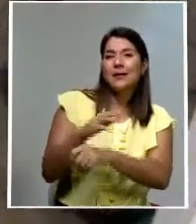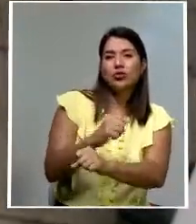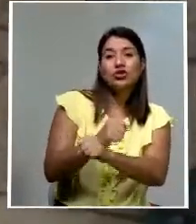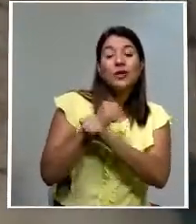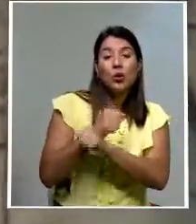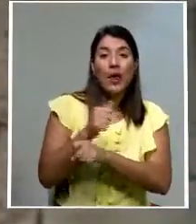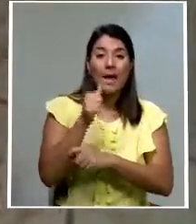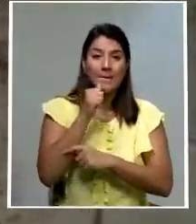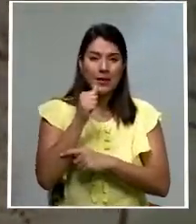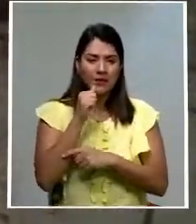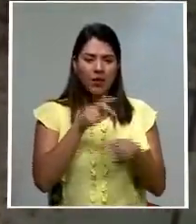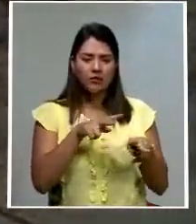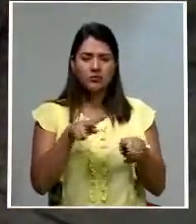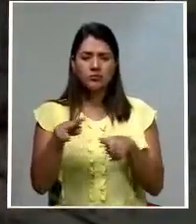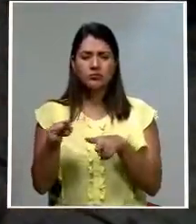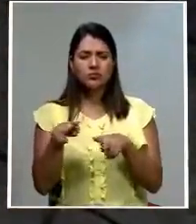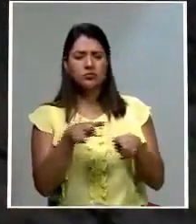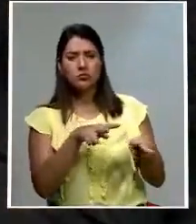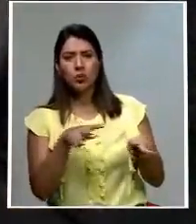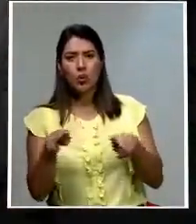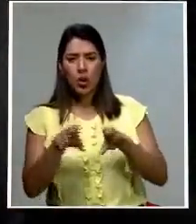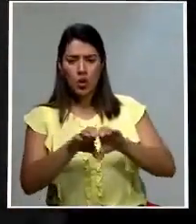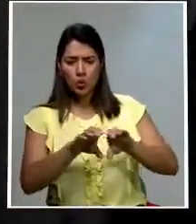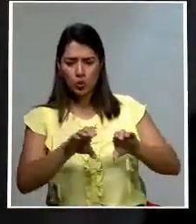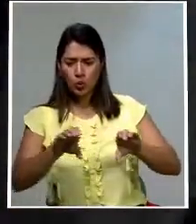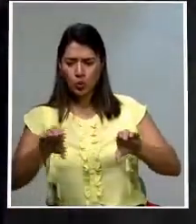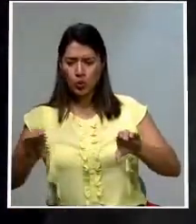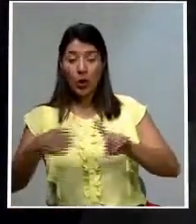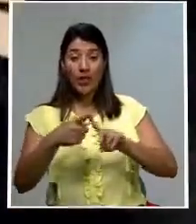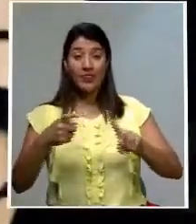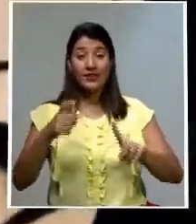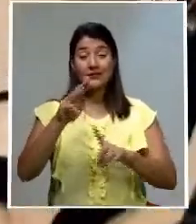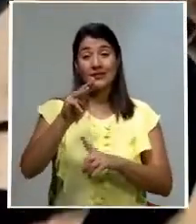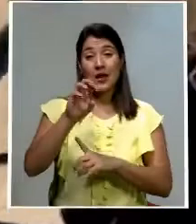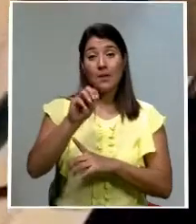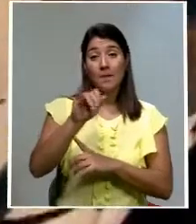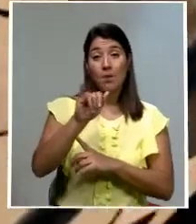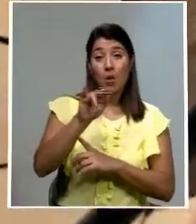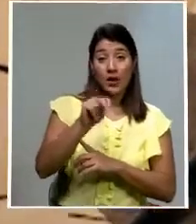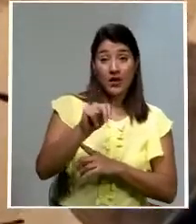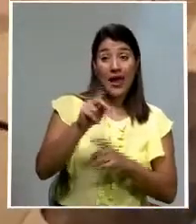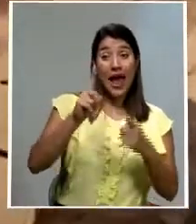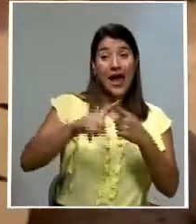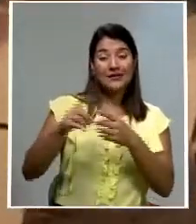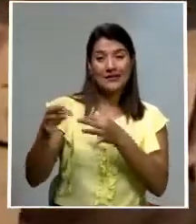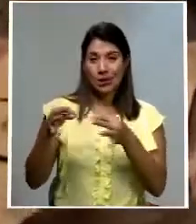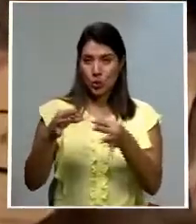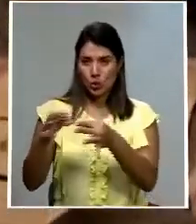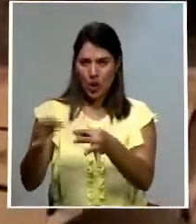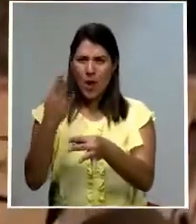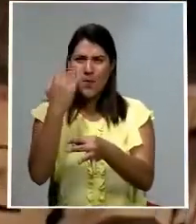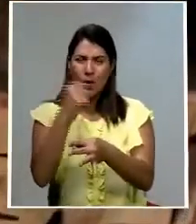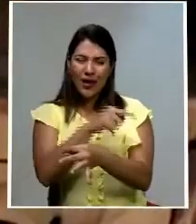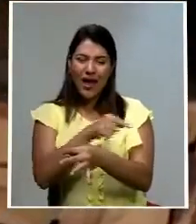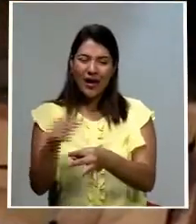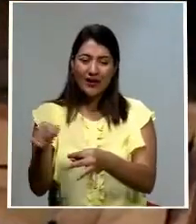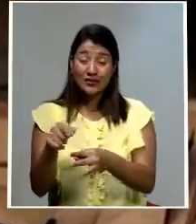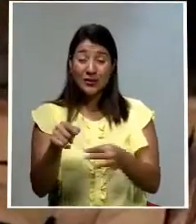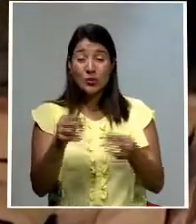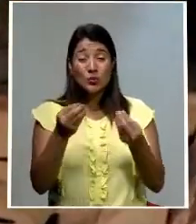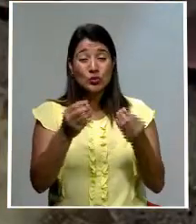seguridad privada a lo largo del poliducto, desde Moín hasta Turrialba, que eran los lugares de mayor incidencia de robo de